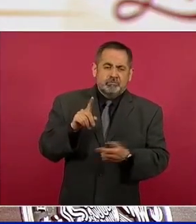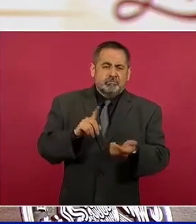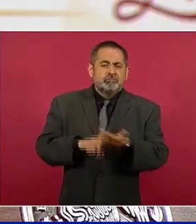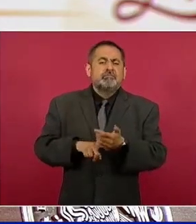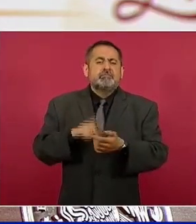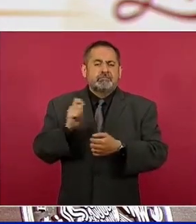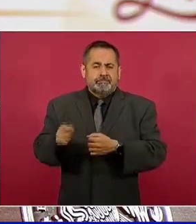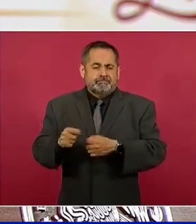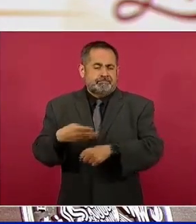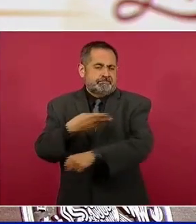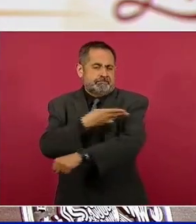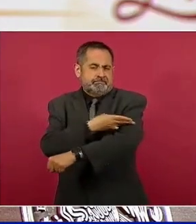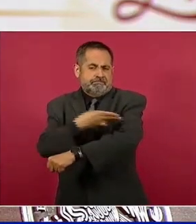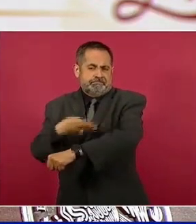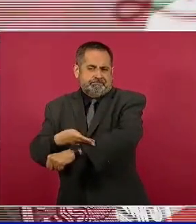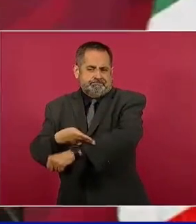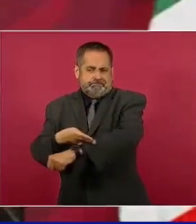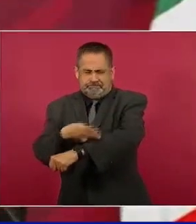Francisco I. Madero,